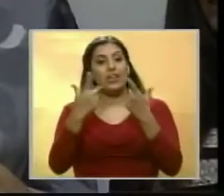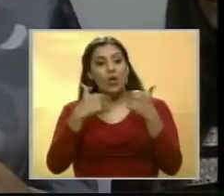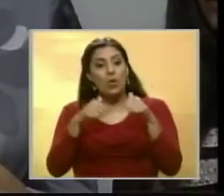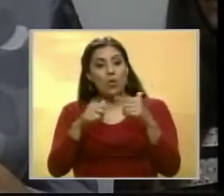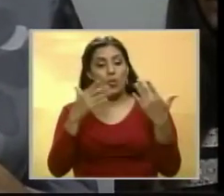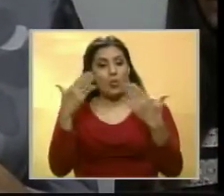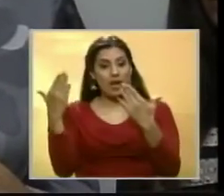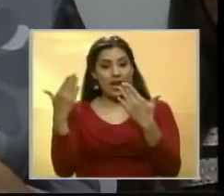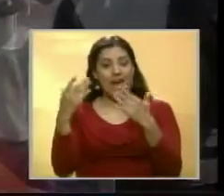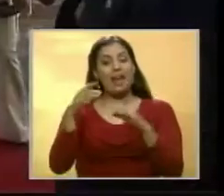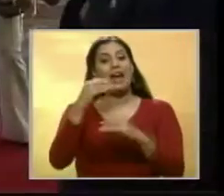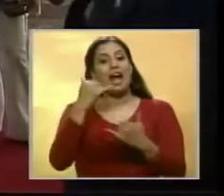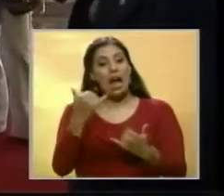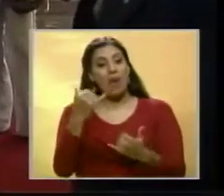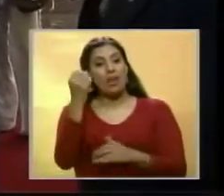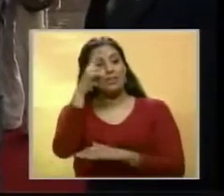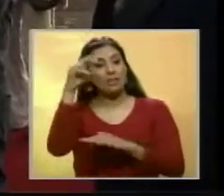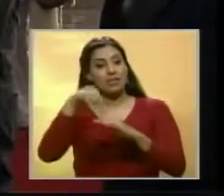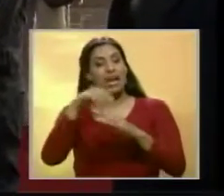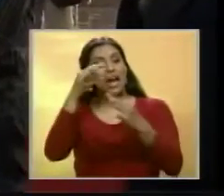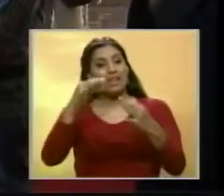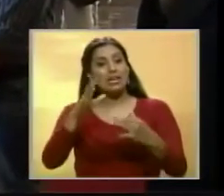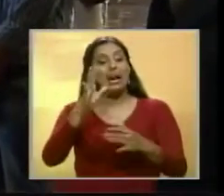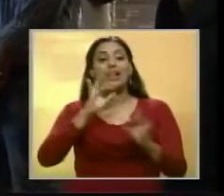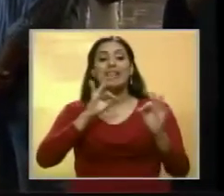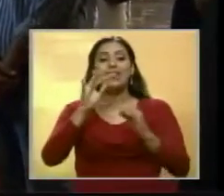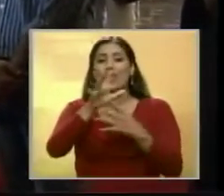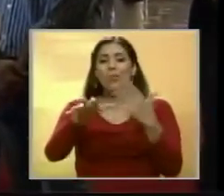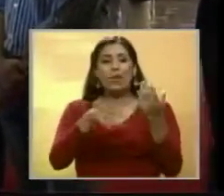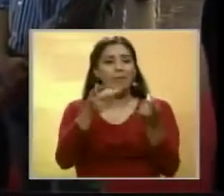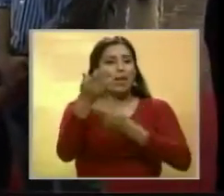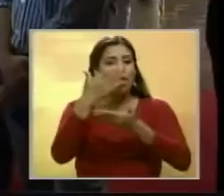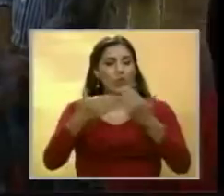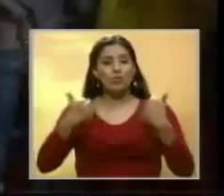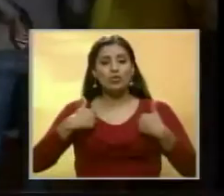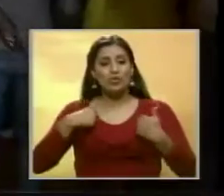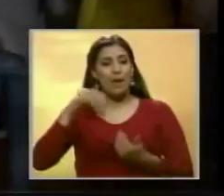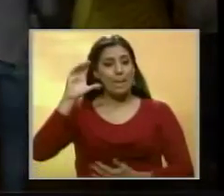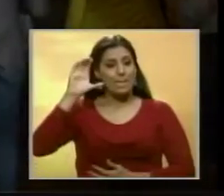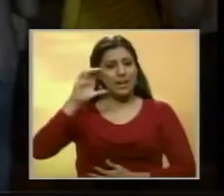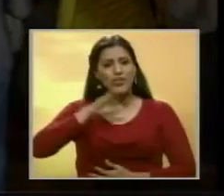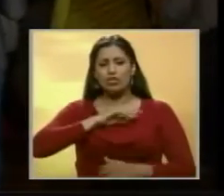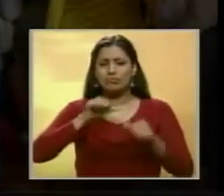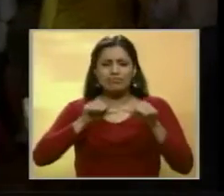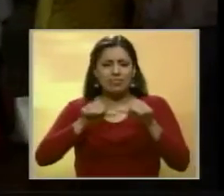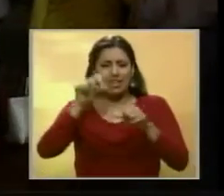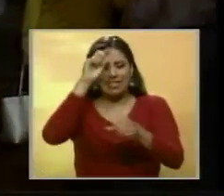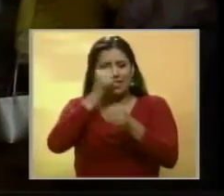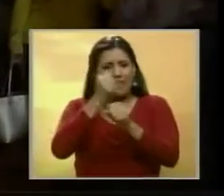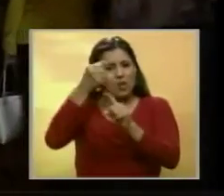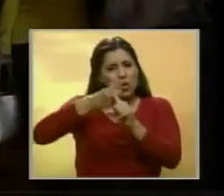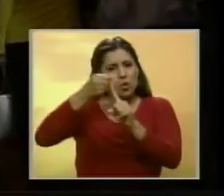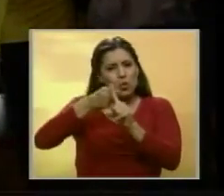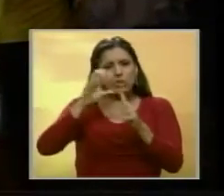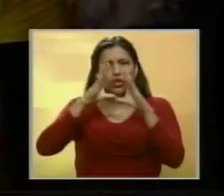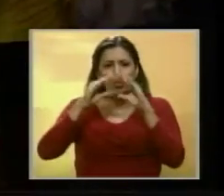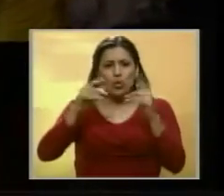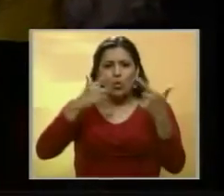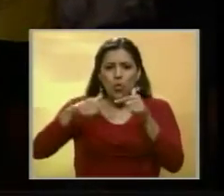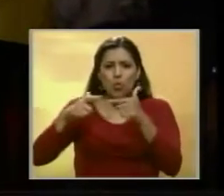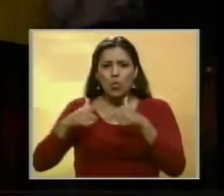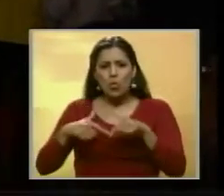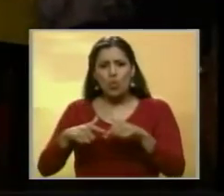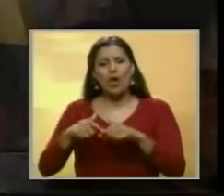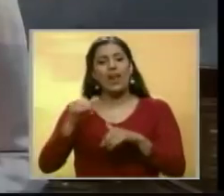del Palacio Federal Legislativo y aseguraron que pese a la situación económica que vive el país, se quedarán para seguir trabajando por todos los